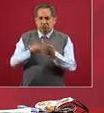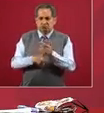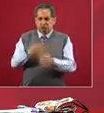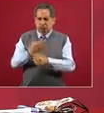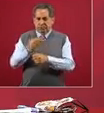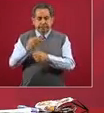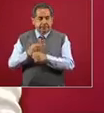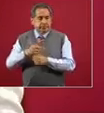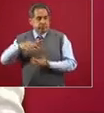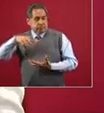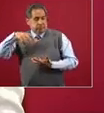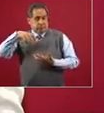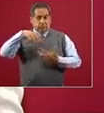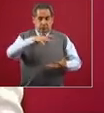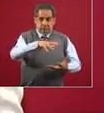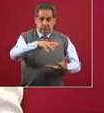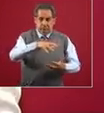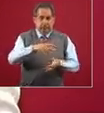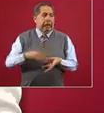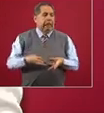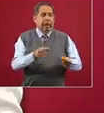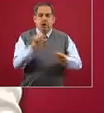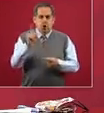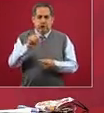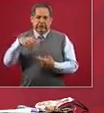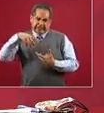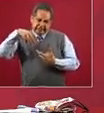una inversión que no gasto de